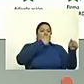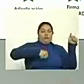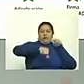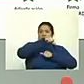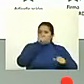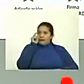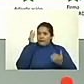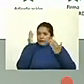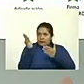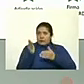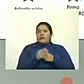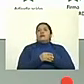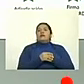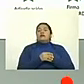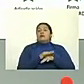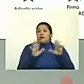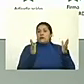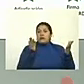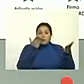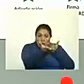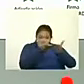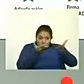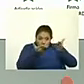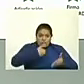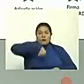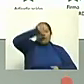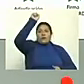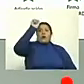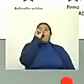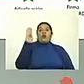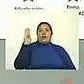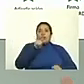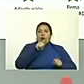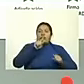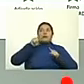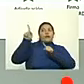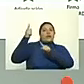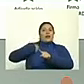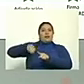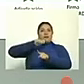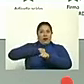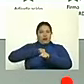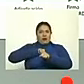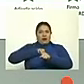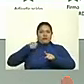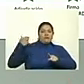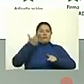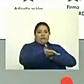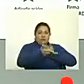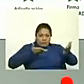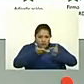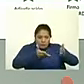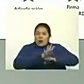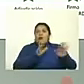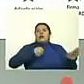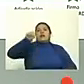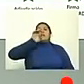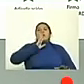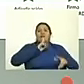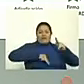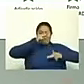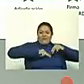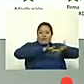Precisamente Odebrecht gana la licitación sobre el grupo Nule y otro grupo español en la adjudicación de la Ruta del